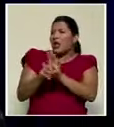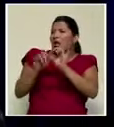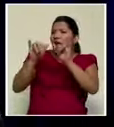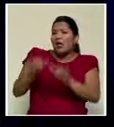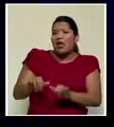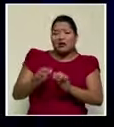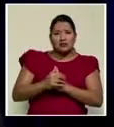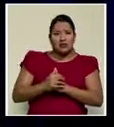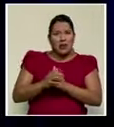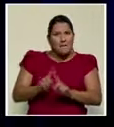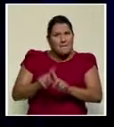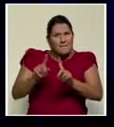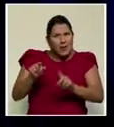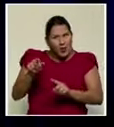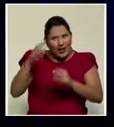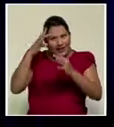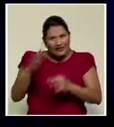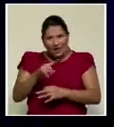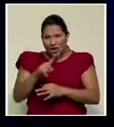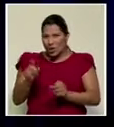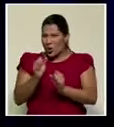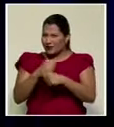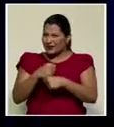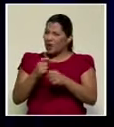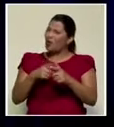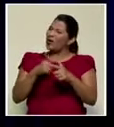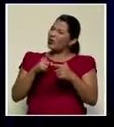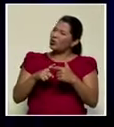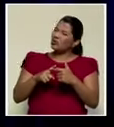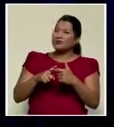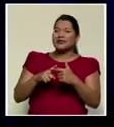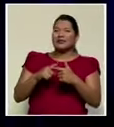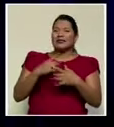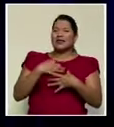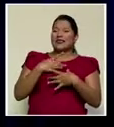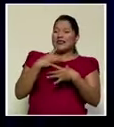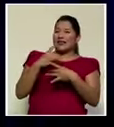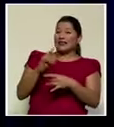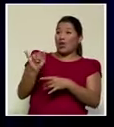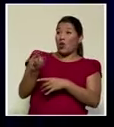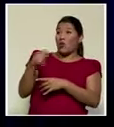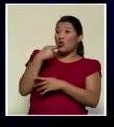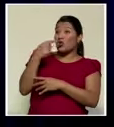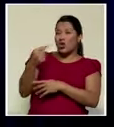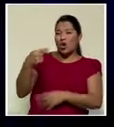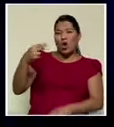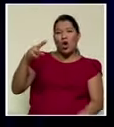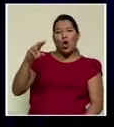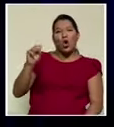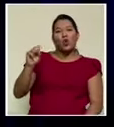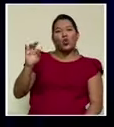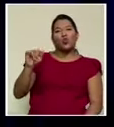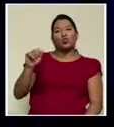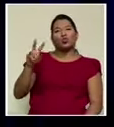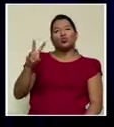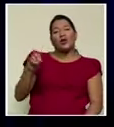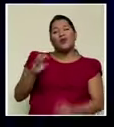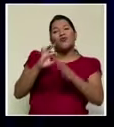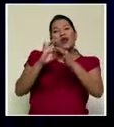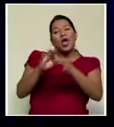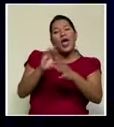no hacerlo, pero con esto me llama la atención algo que señalaba Gustavo también respecto a la ética y la estética, y lo que decía don Joseph, porque